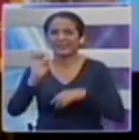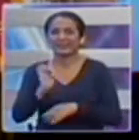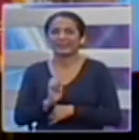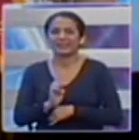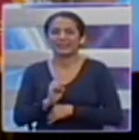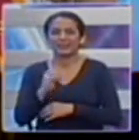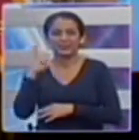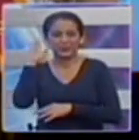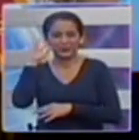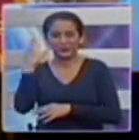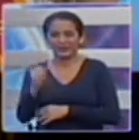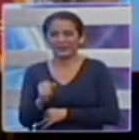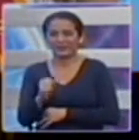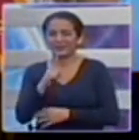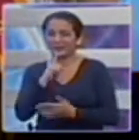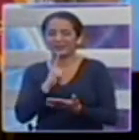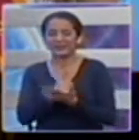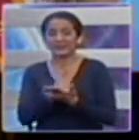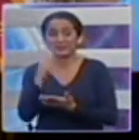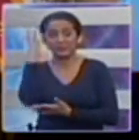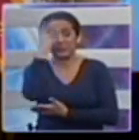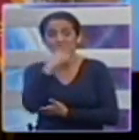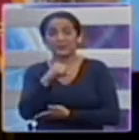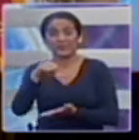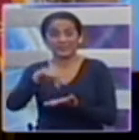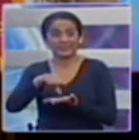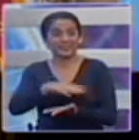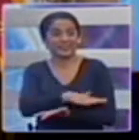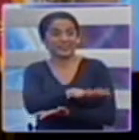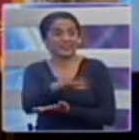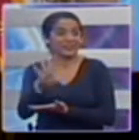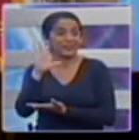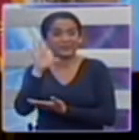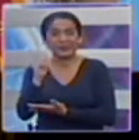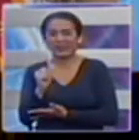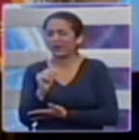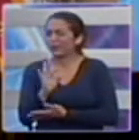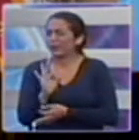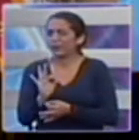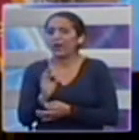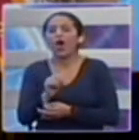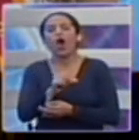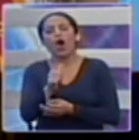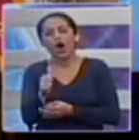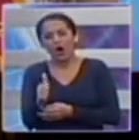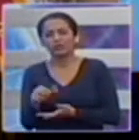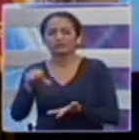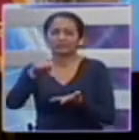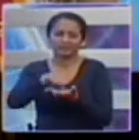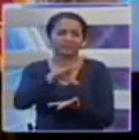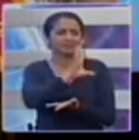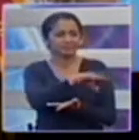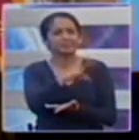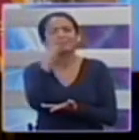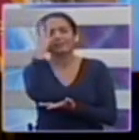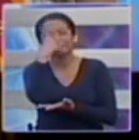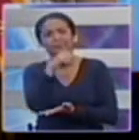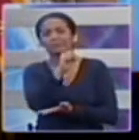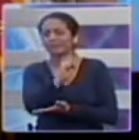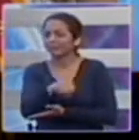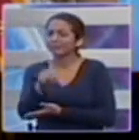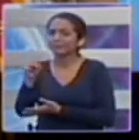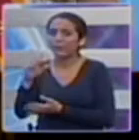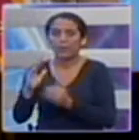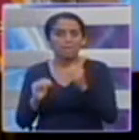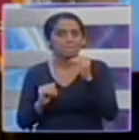porque Cuenca es una ciudad preciosa, es una ciudad, yo digo, sin desmerecer a nuestro país que tiene ciudades lindas, es una de